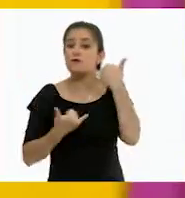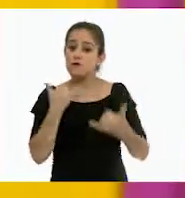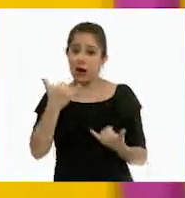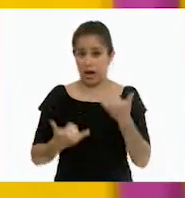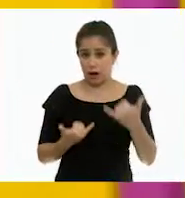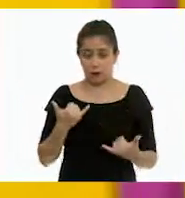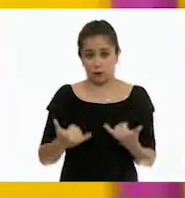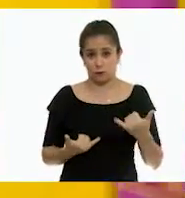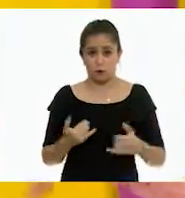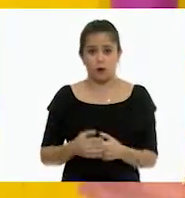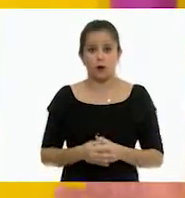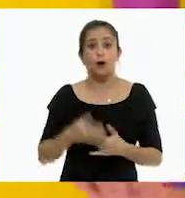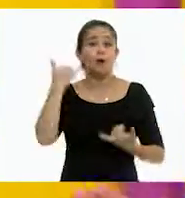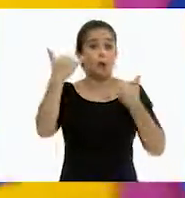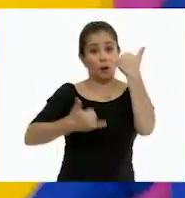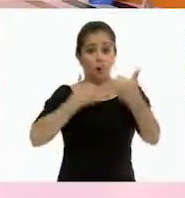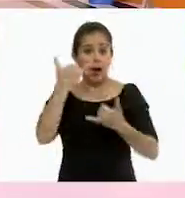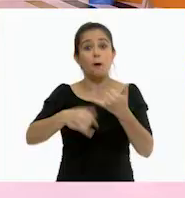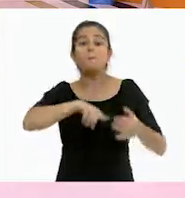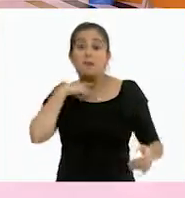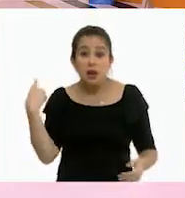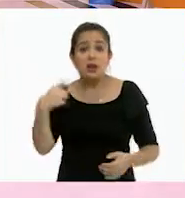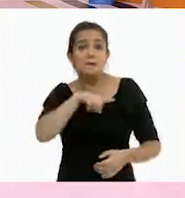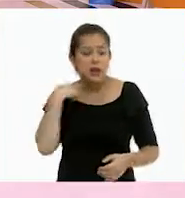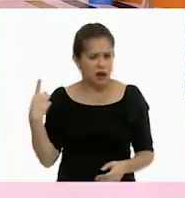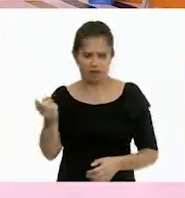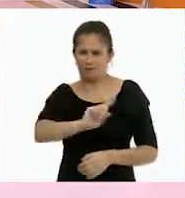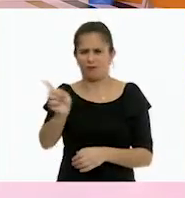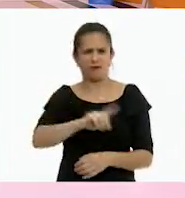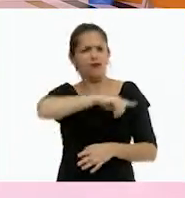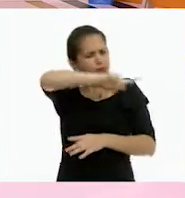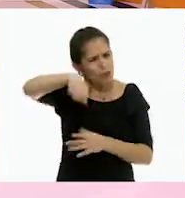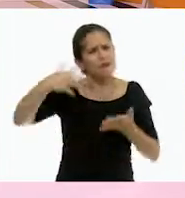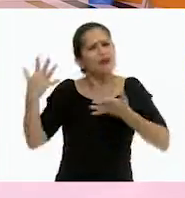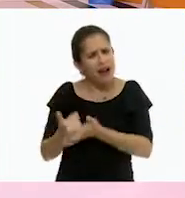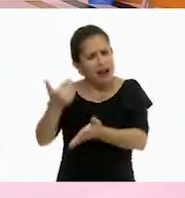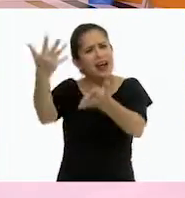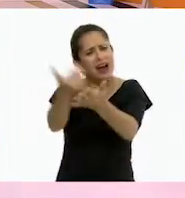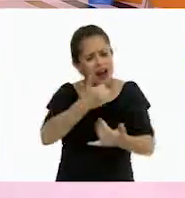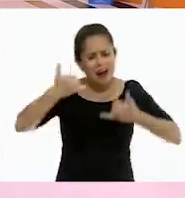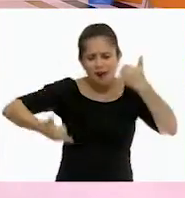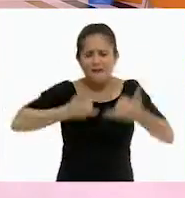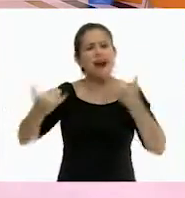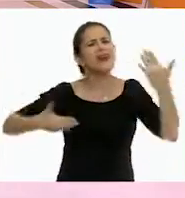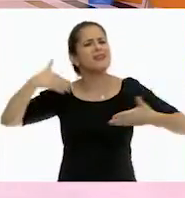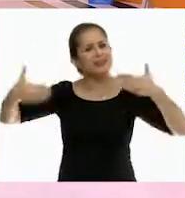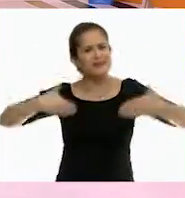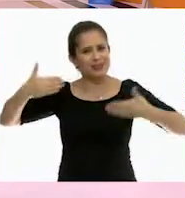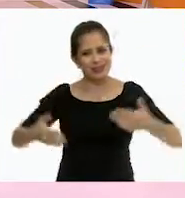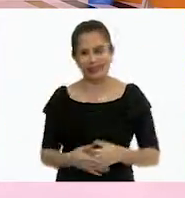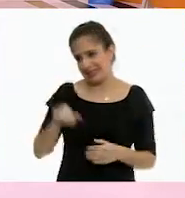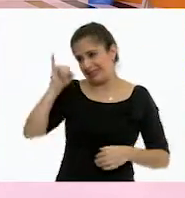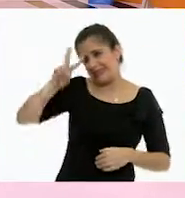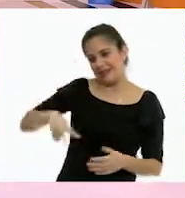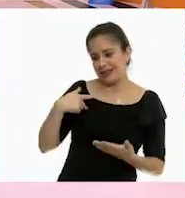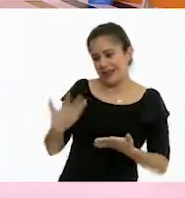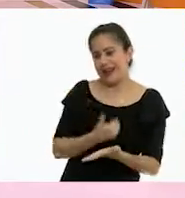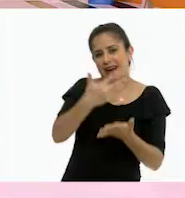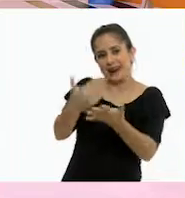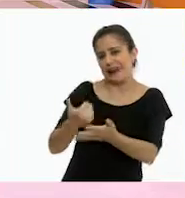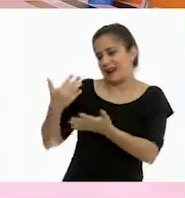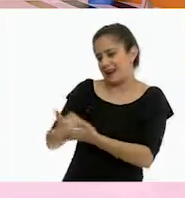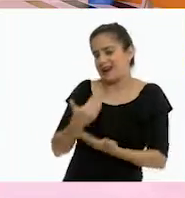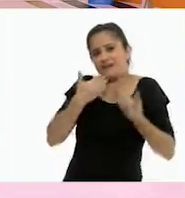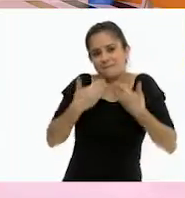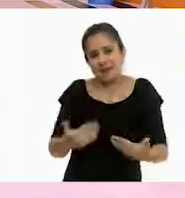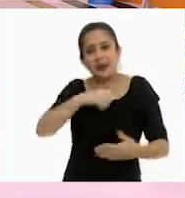que en los juegos nadie pierde. Todo mundo gana simplemente por el hecho de jugar. ¿Dale? Ya estamos ganando por ya jugar. Estamos ganando, así es,